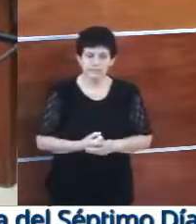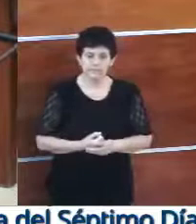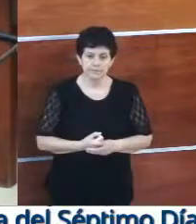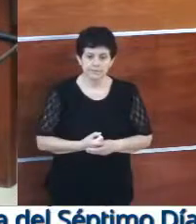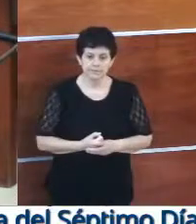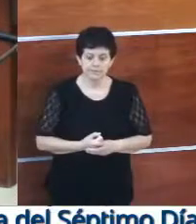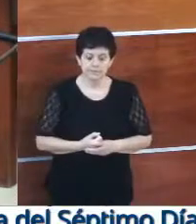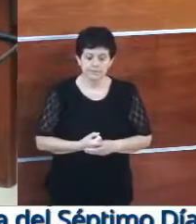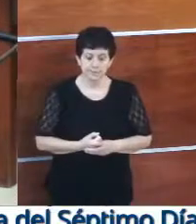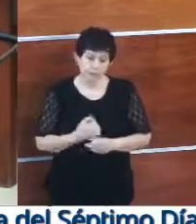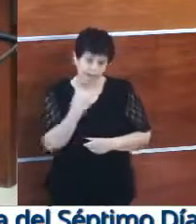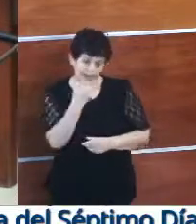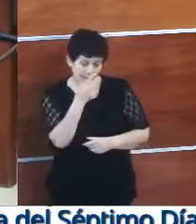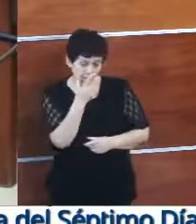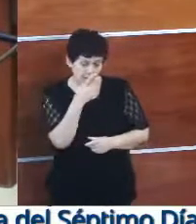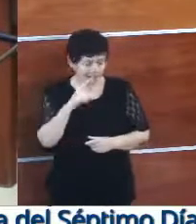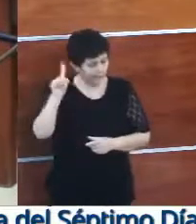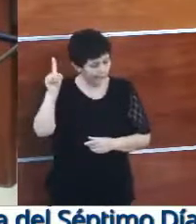como pueblo de Dios,